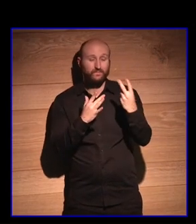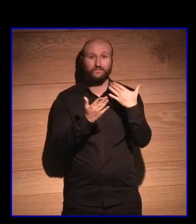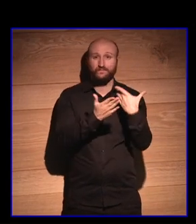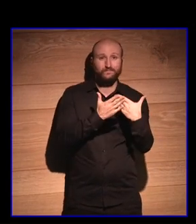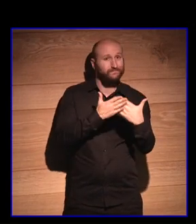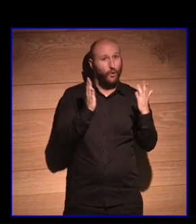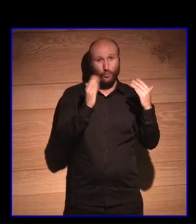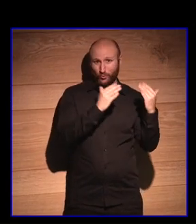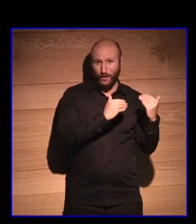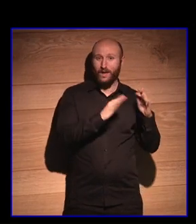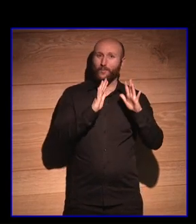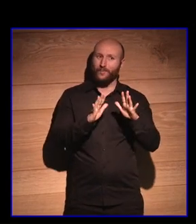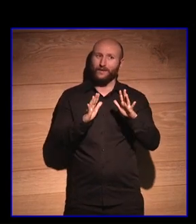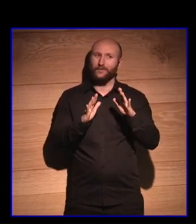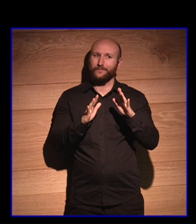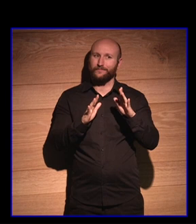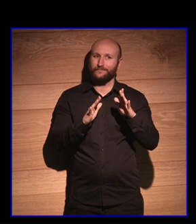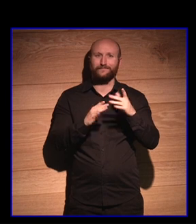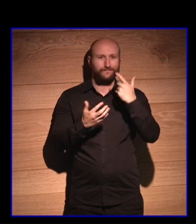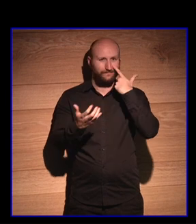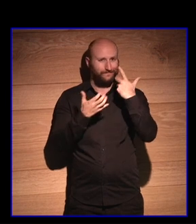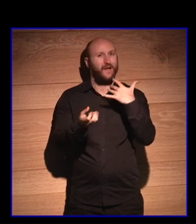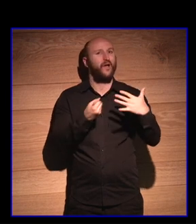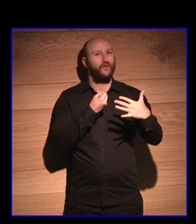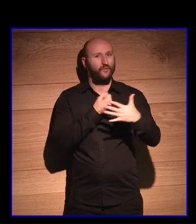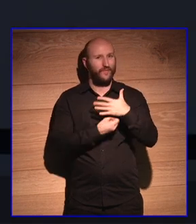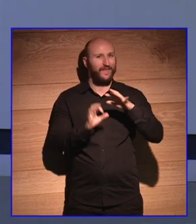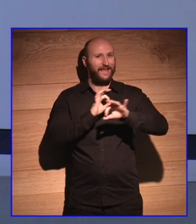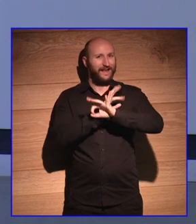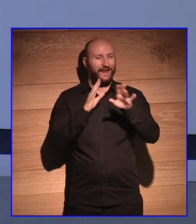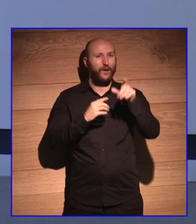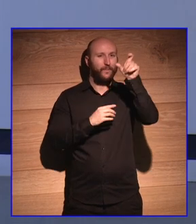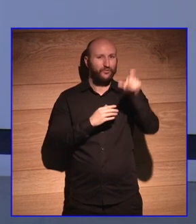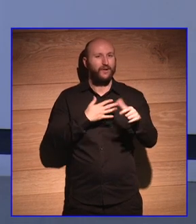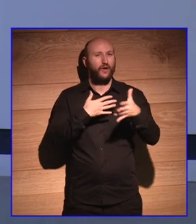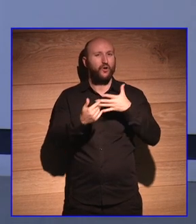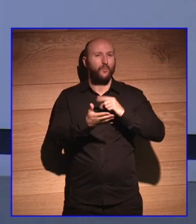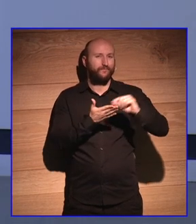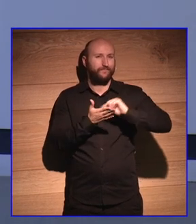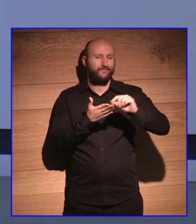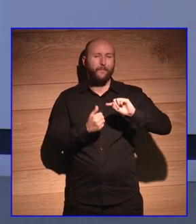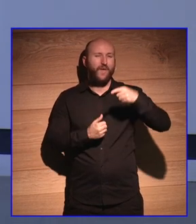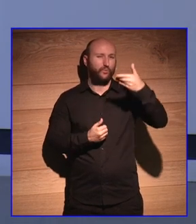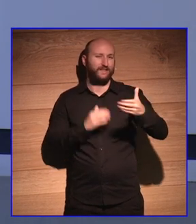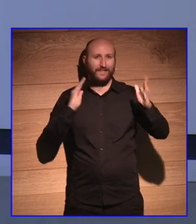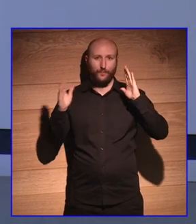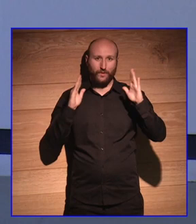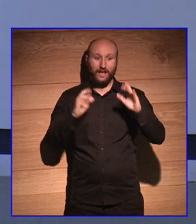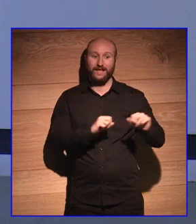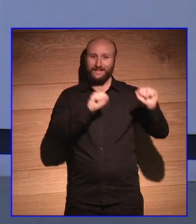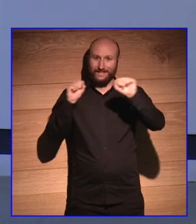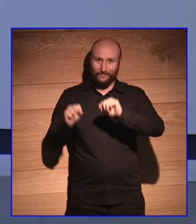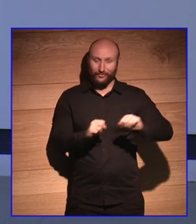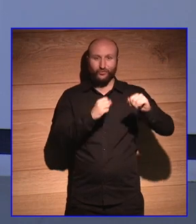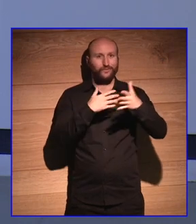madrileño sí que podemos dilucidar la influencia inevitable de uno de los compositores españoles más importantes de la época defensor de la línea